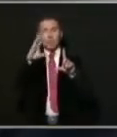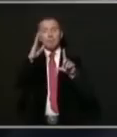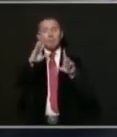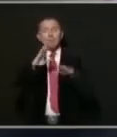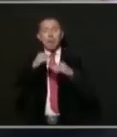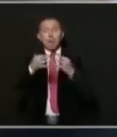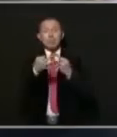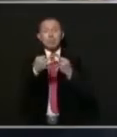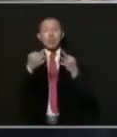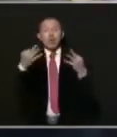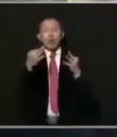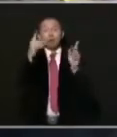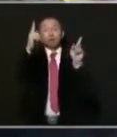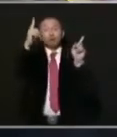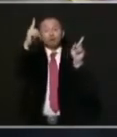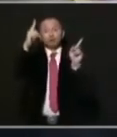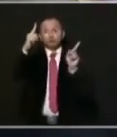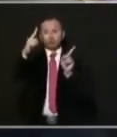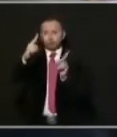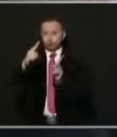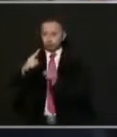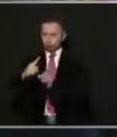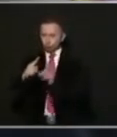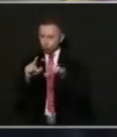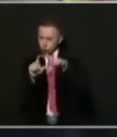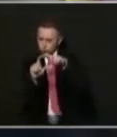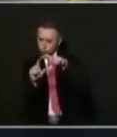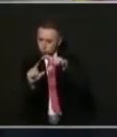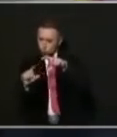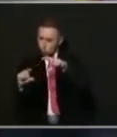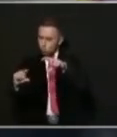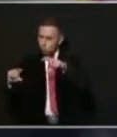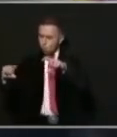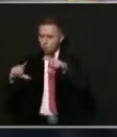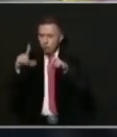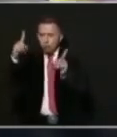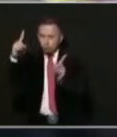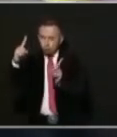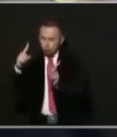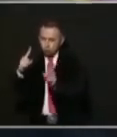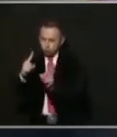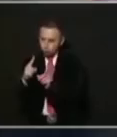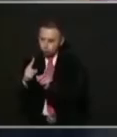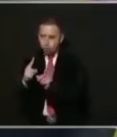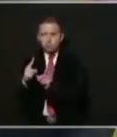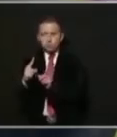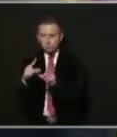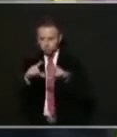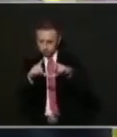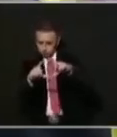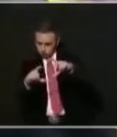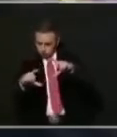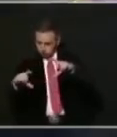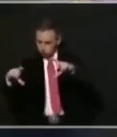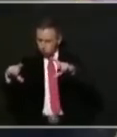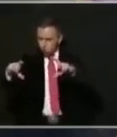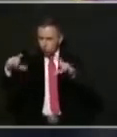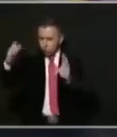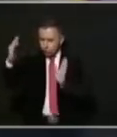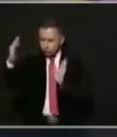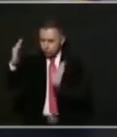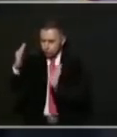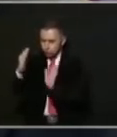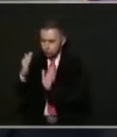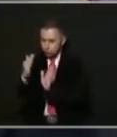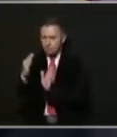es el territorio nacional. Y esto nos da la ventaja de que solo